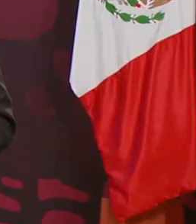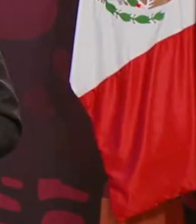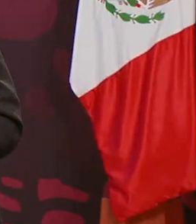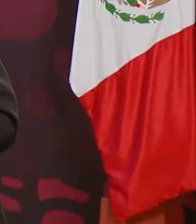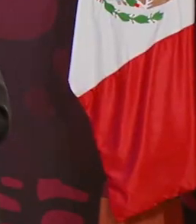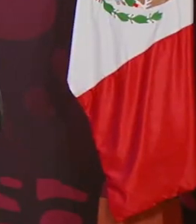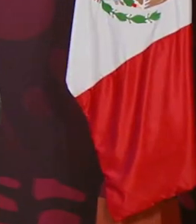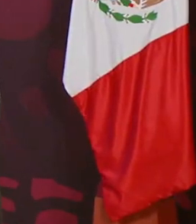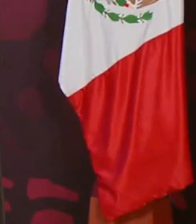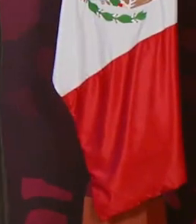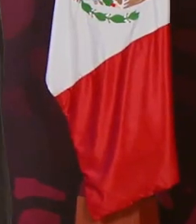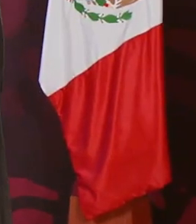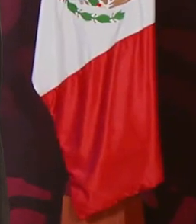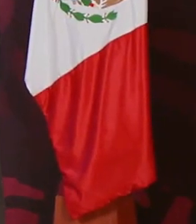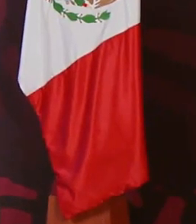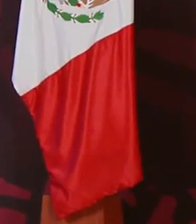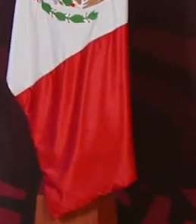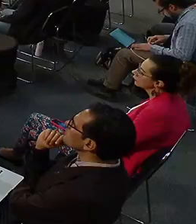los más importantes